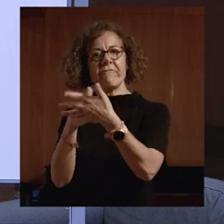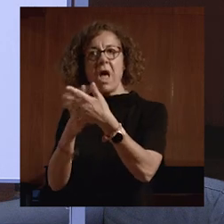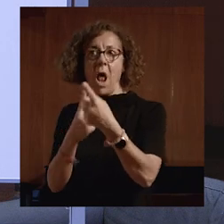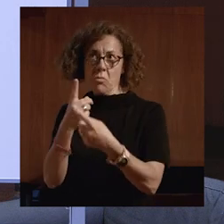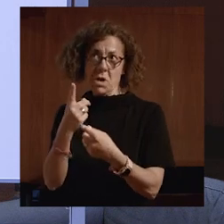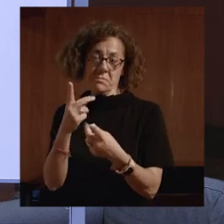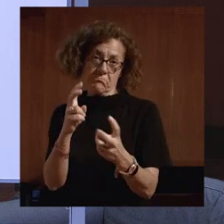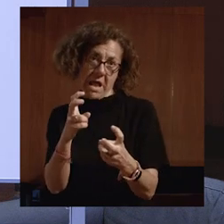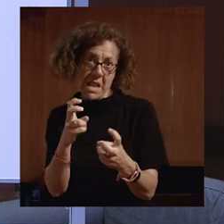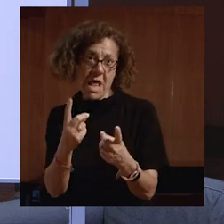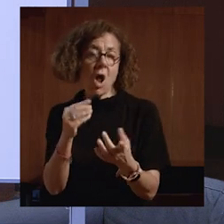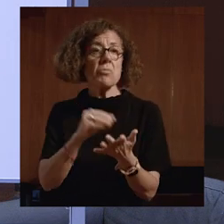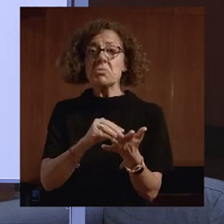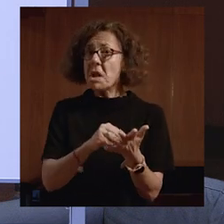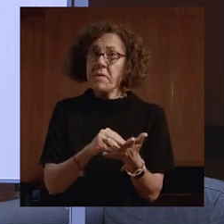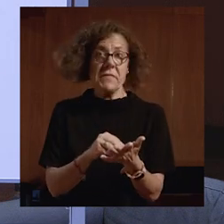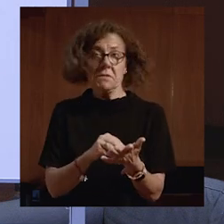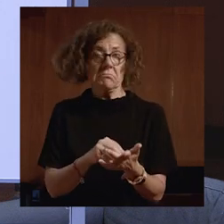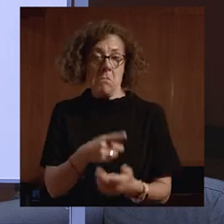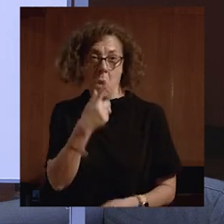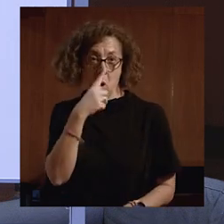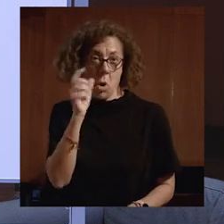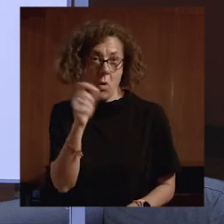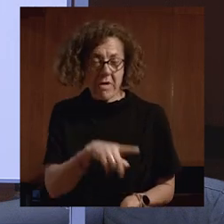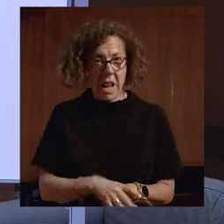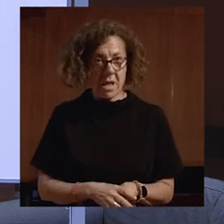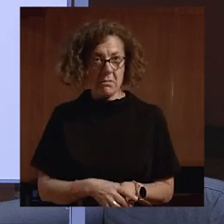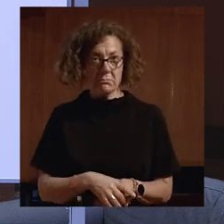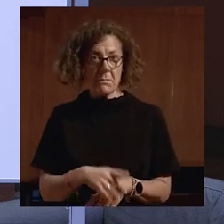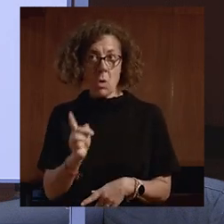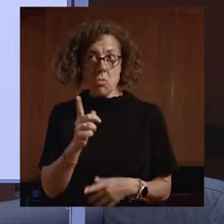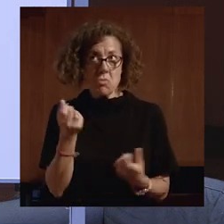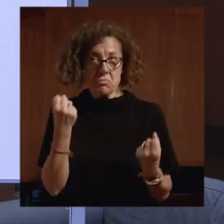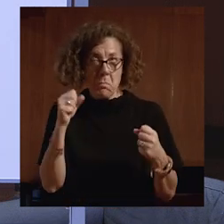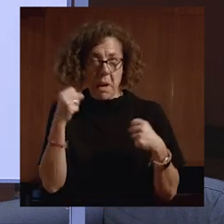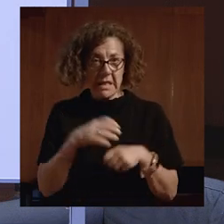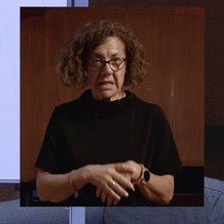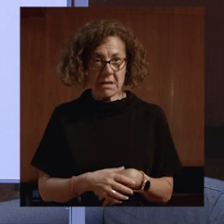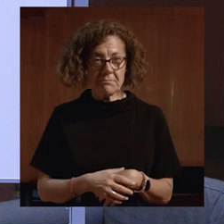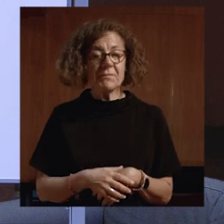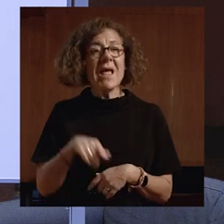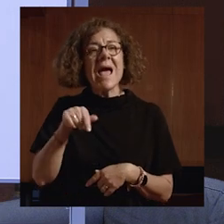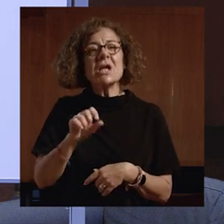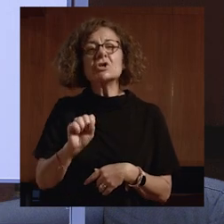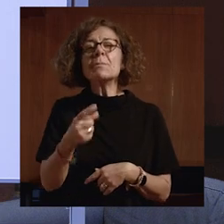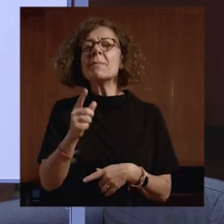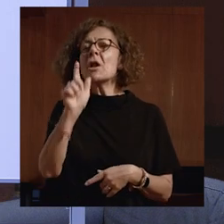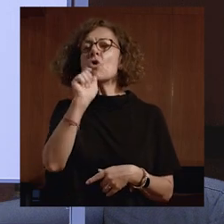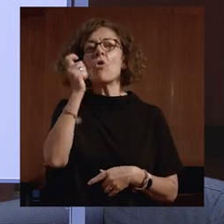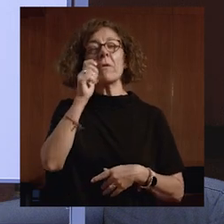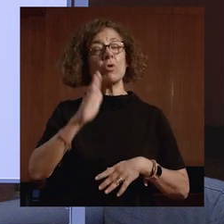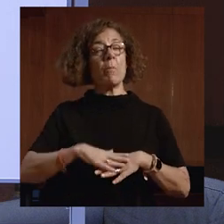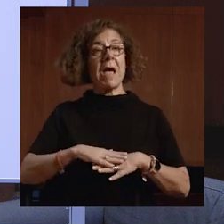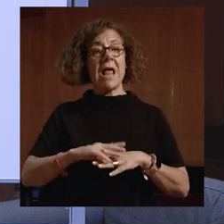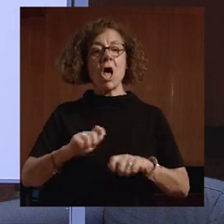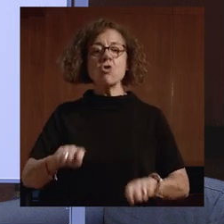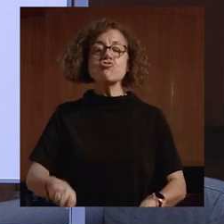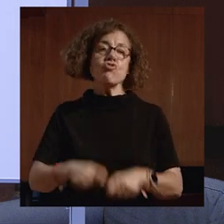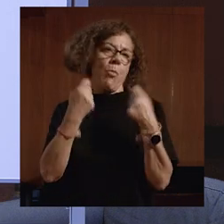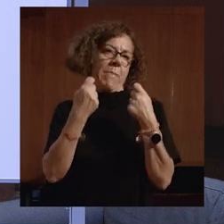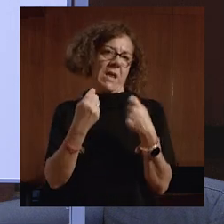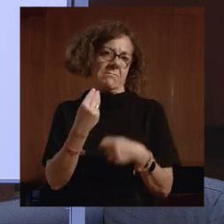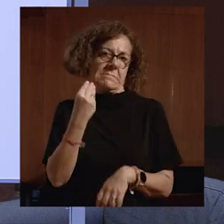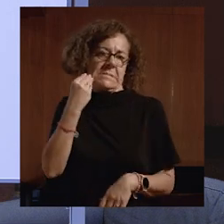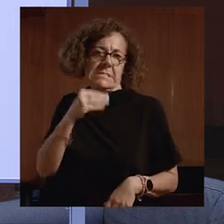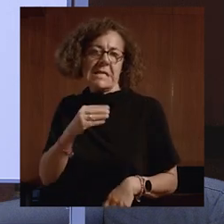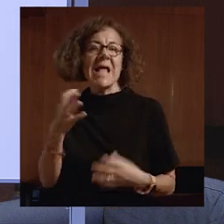práctica. A veces nada útil y nada práctica. Entonces, esto es un primer concepto como para romper un poco el hielo,